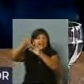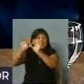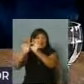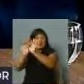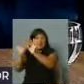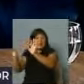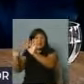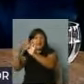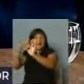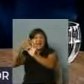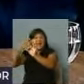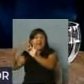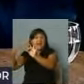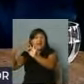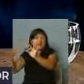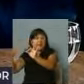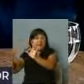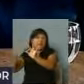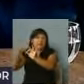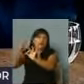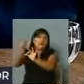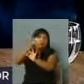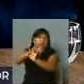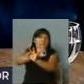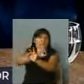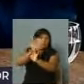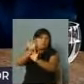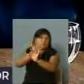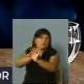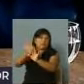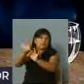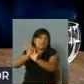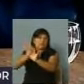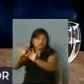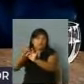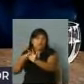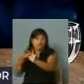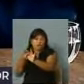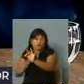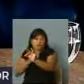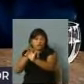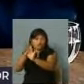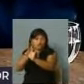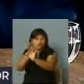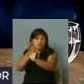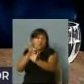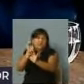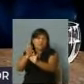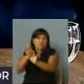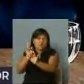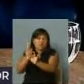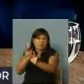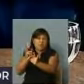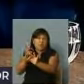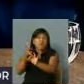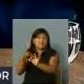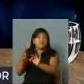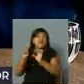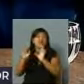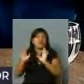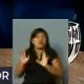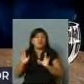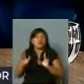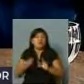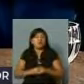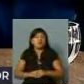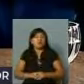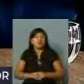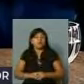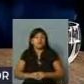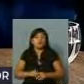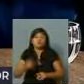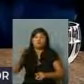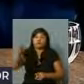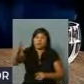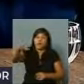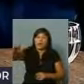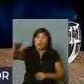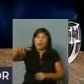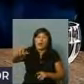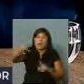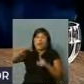Pampa, aunque tenemos pocos casos, y para el sur. Lo que no quiere decir que se modifique la vida en la